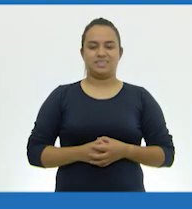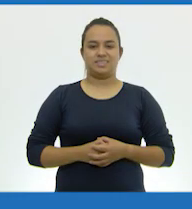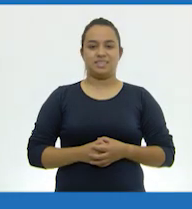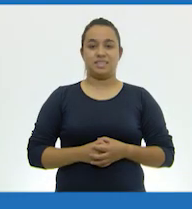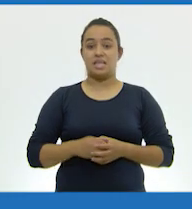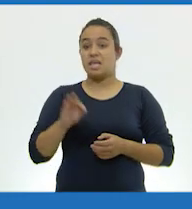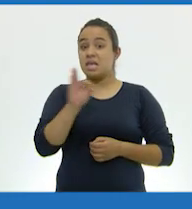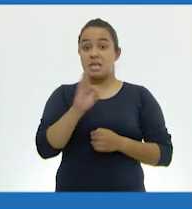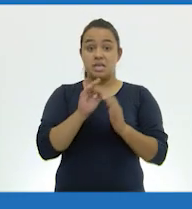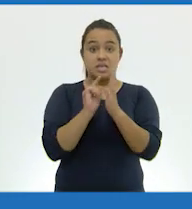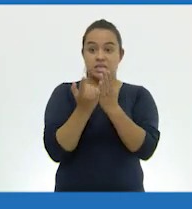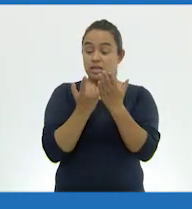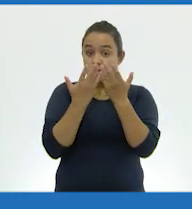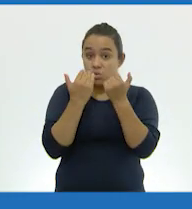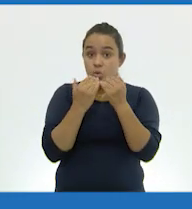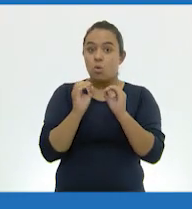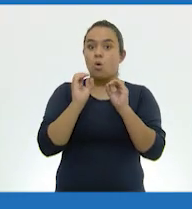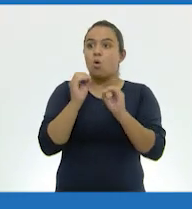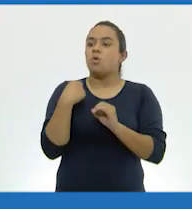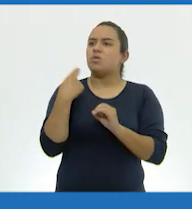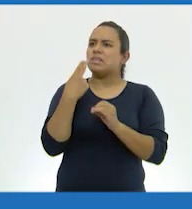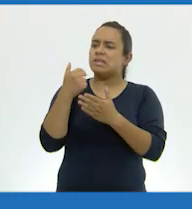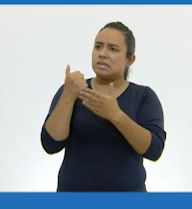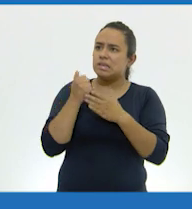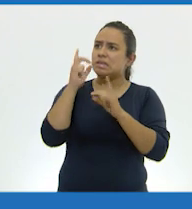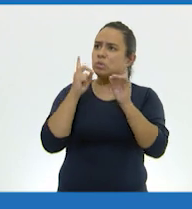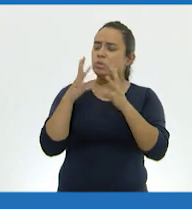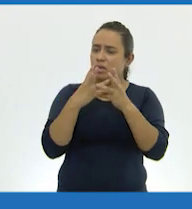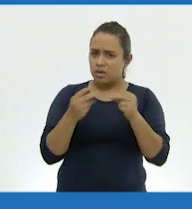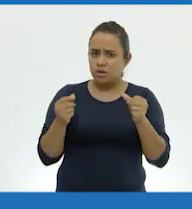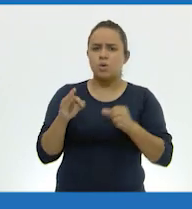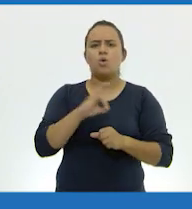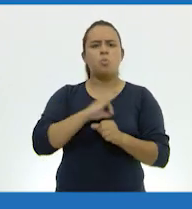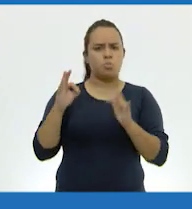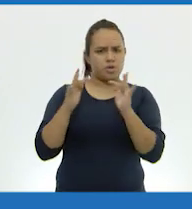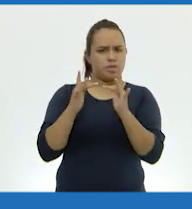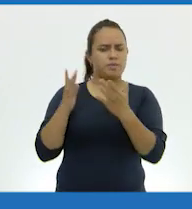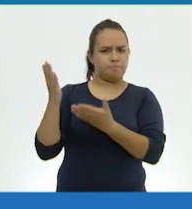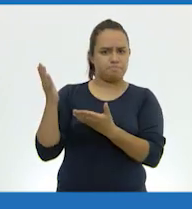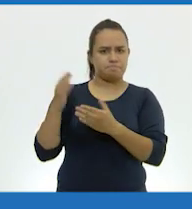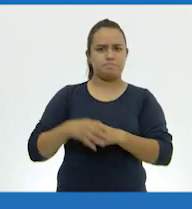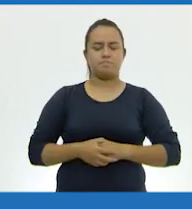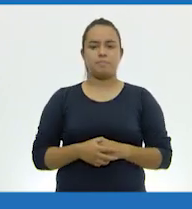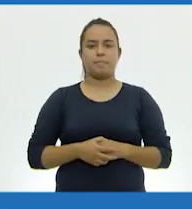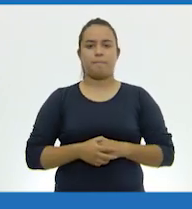Si no tienes el libro de texto o necesitas ayuda para resolver tus dudas, contáctanos.